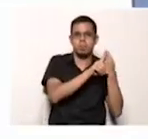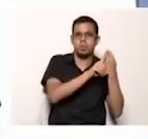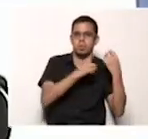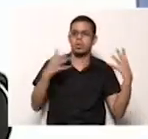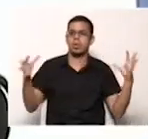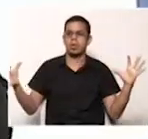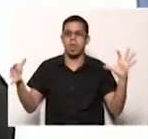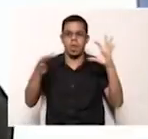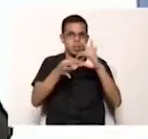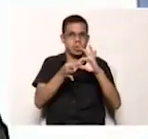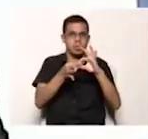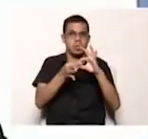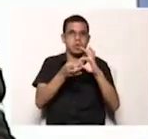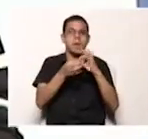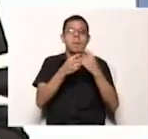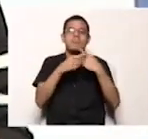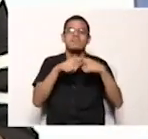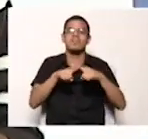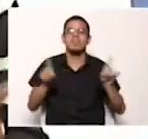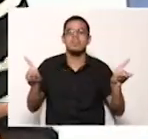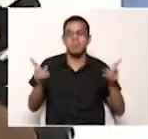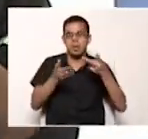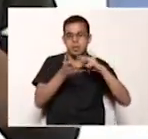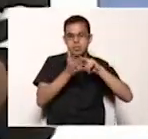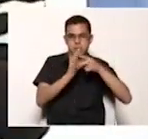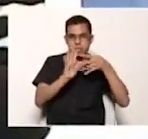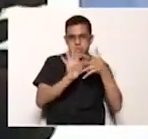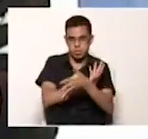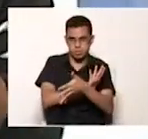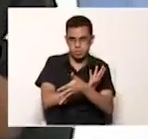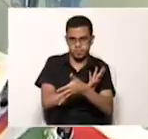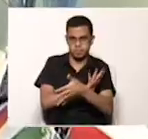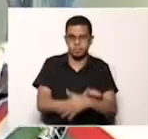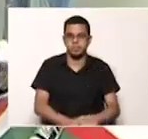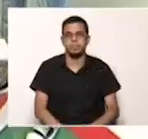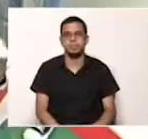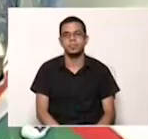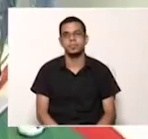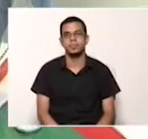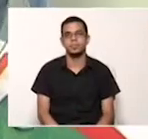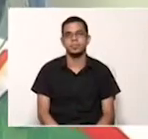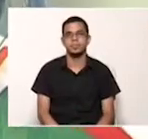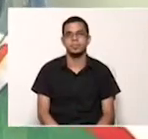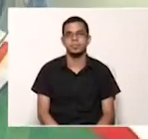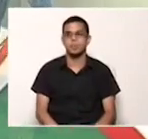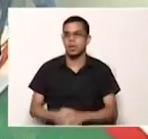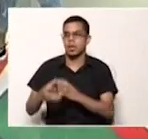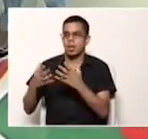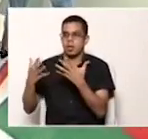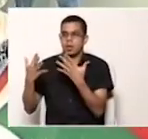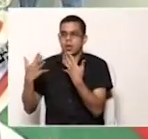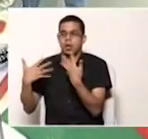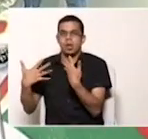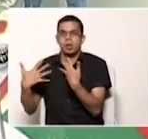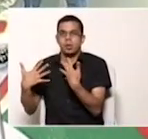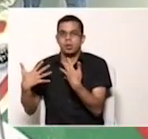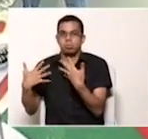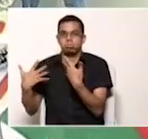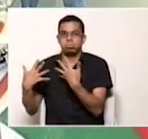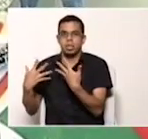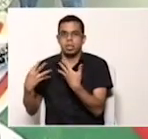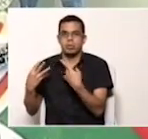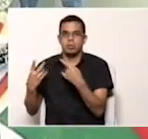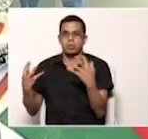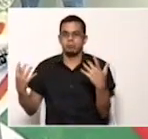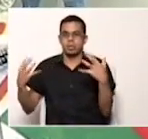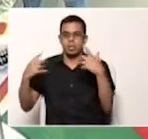¿en qué pero forma? son diferentes en conceptos. Ok. ¿Ok? El calor no es más que el movimiento total de moléculas en una sustancia.